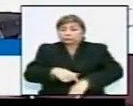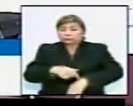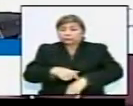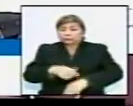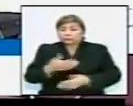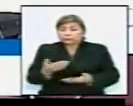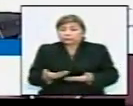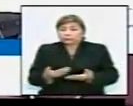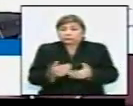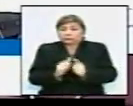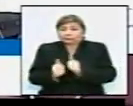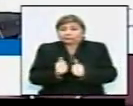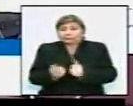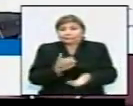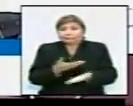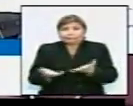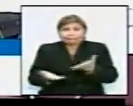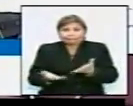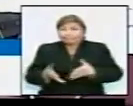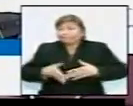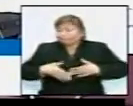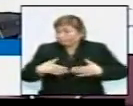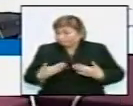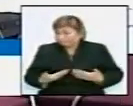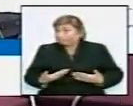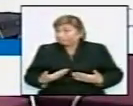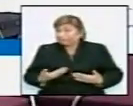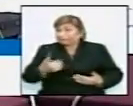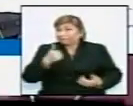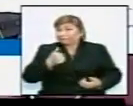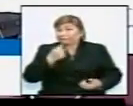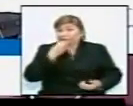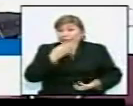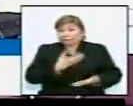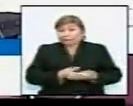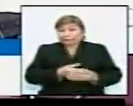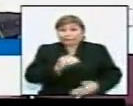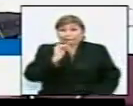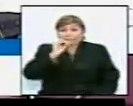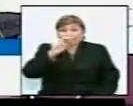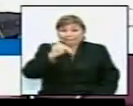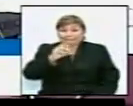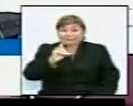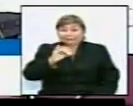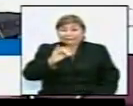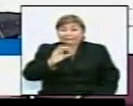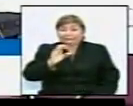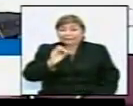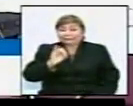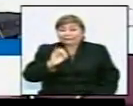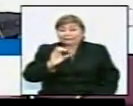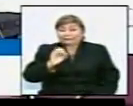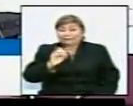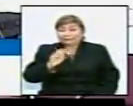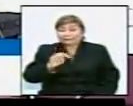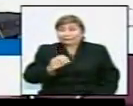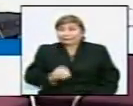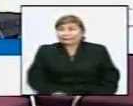en el que se quiere correr, ¿vamos a poder tener esos candidatos idóneos? Y para terminar, también,